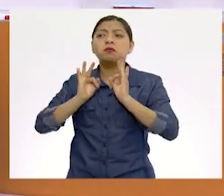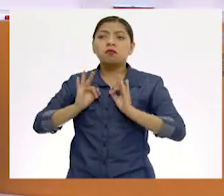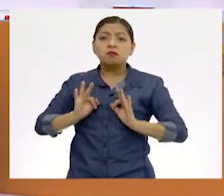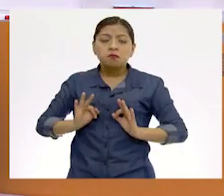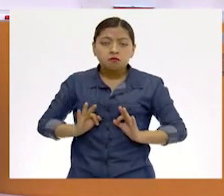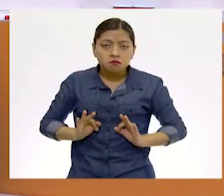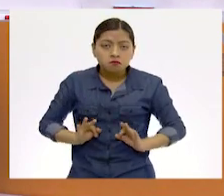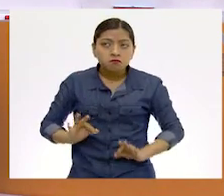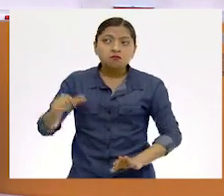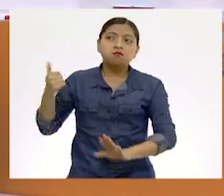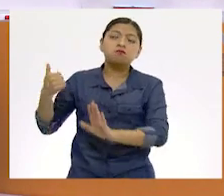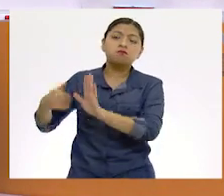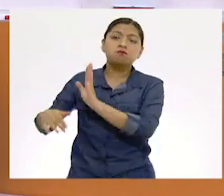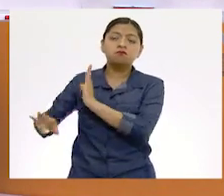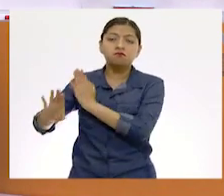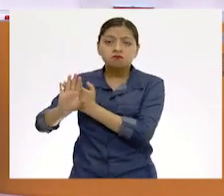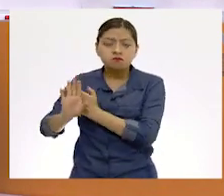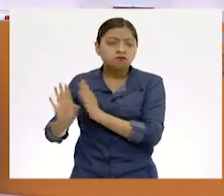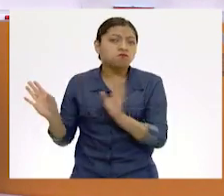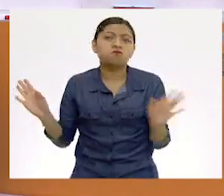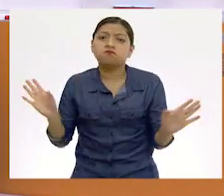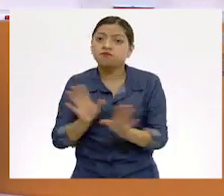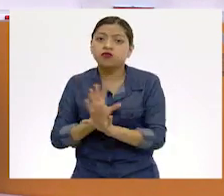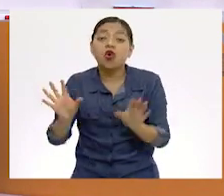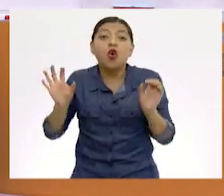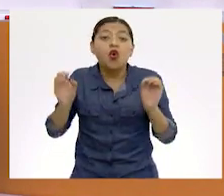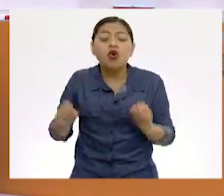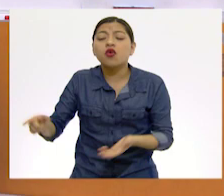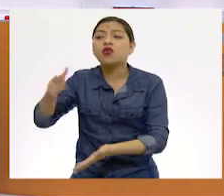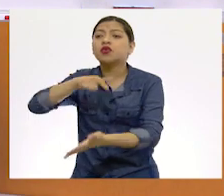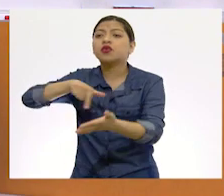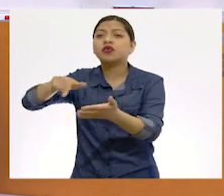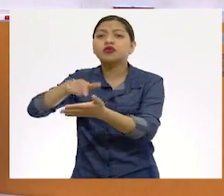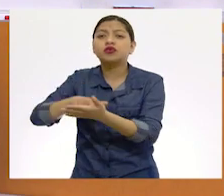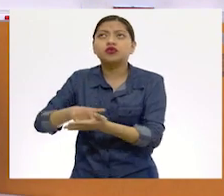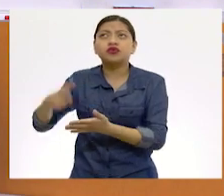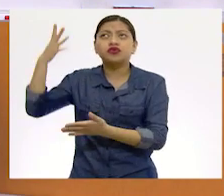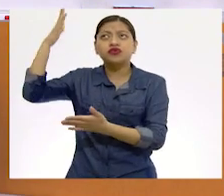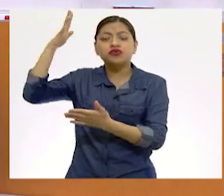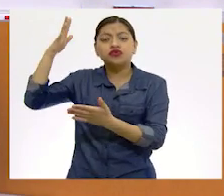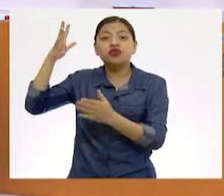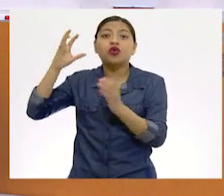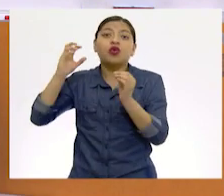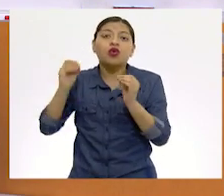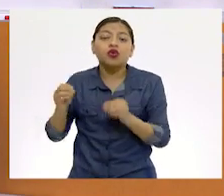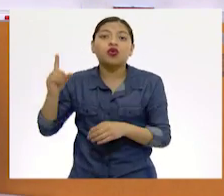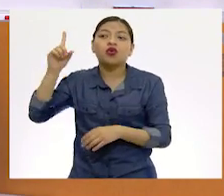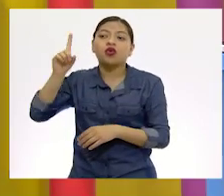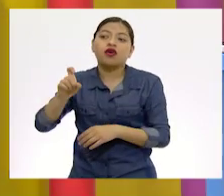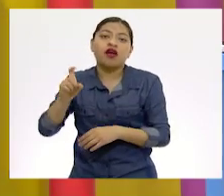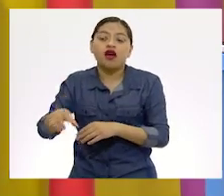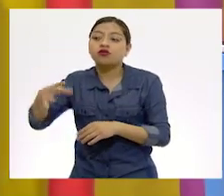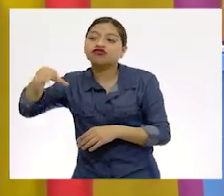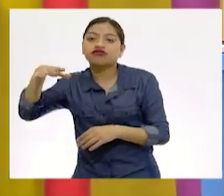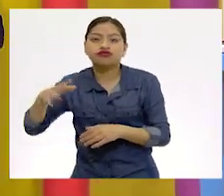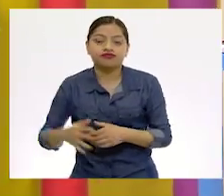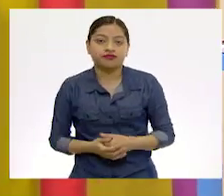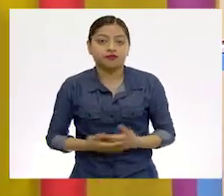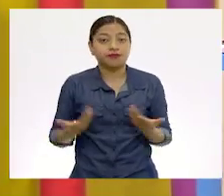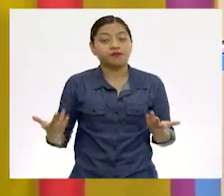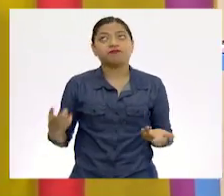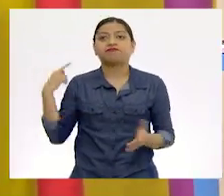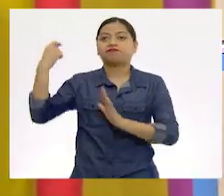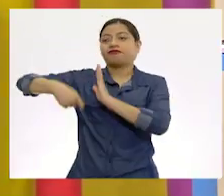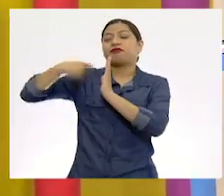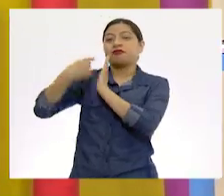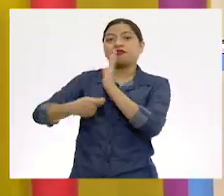los moleste, o ponerse en un lugar donde el clima no les afecte. ¿Qué te parece, Dick? Me encantó el